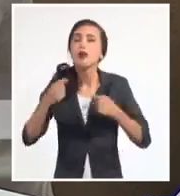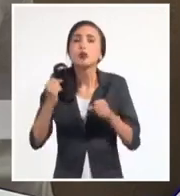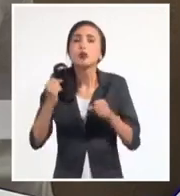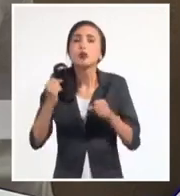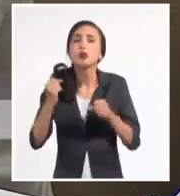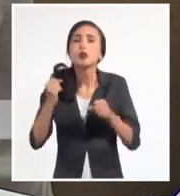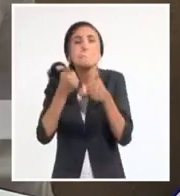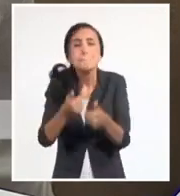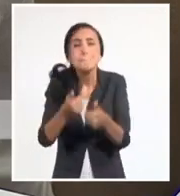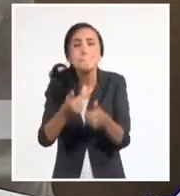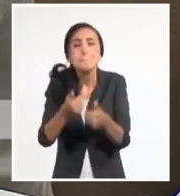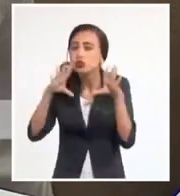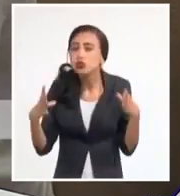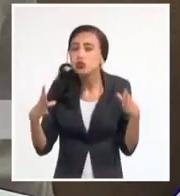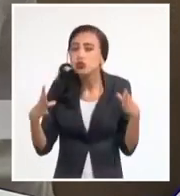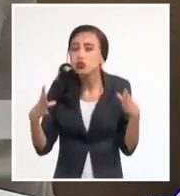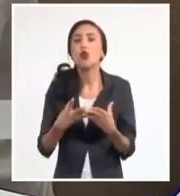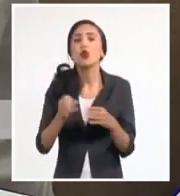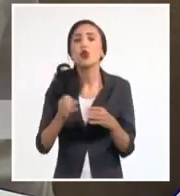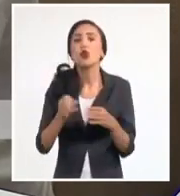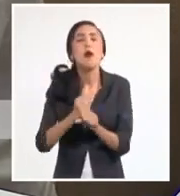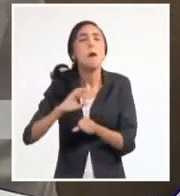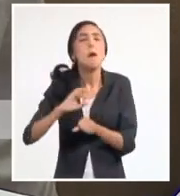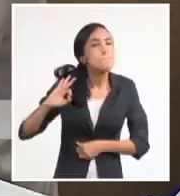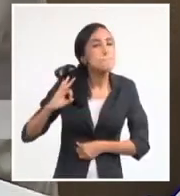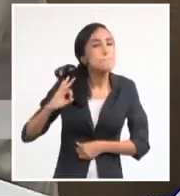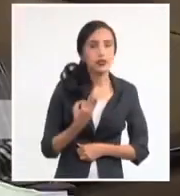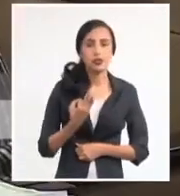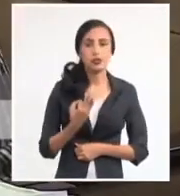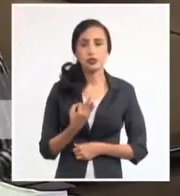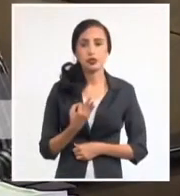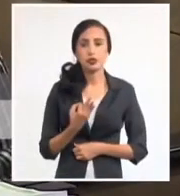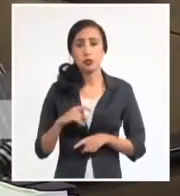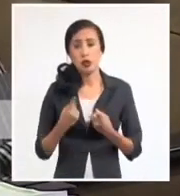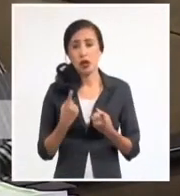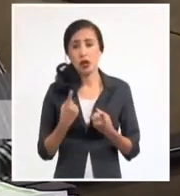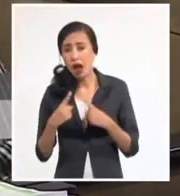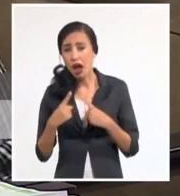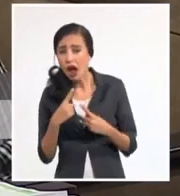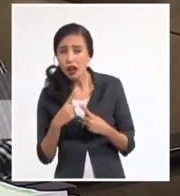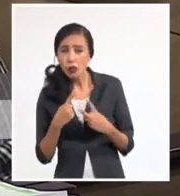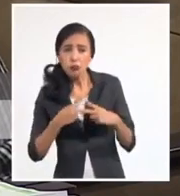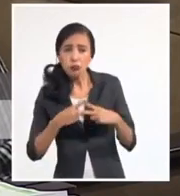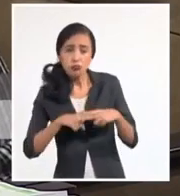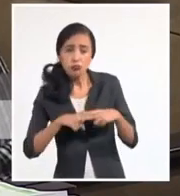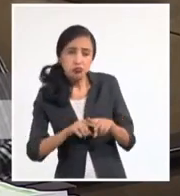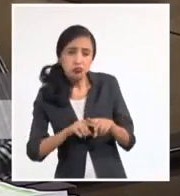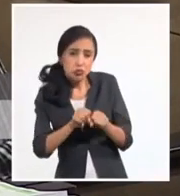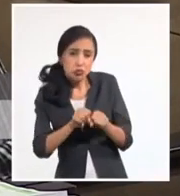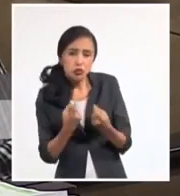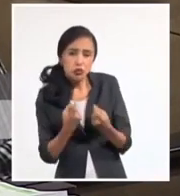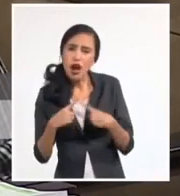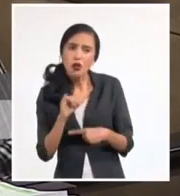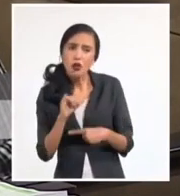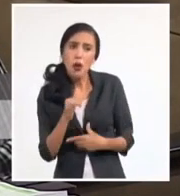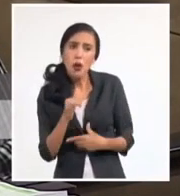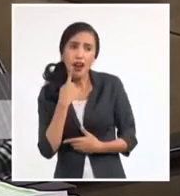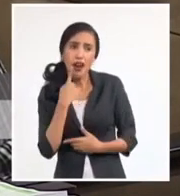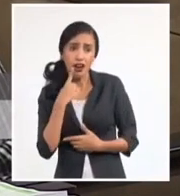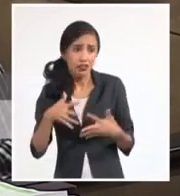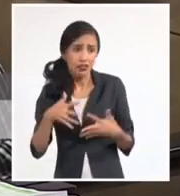la irresponsabilidad, porque entonces le estaríamos haciendo un favor al enemigo. Nosotros sabemos, por supuesto, que